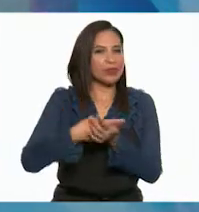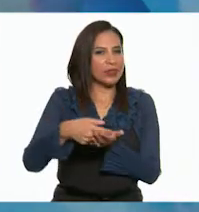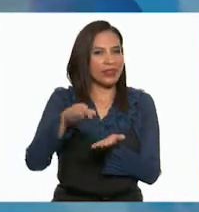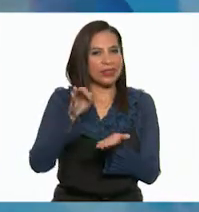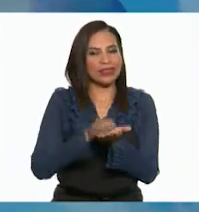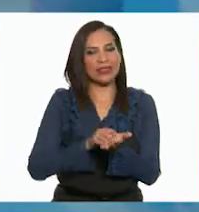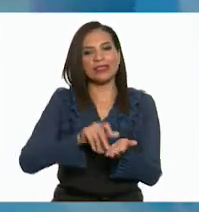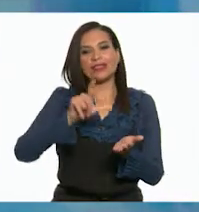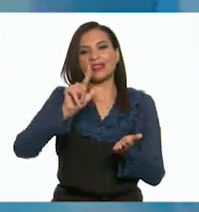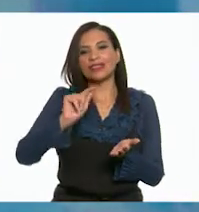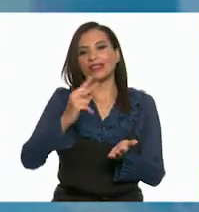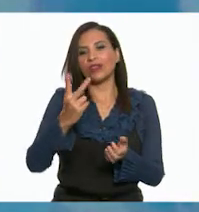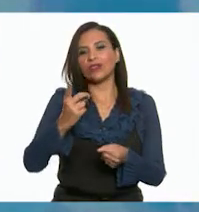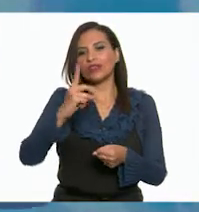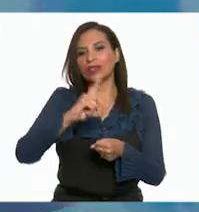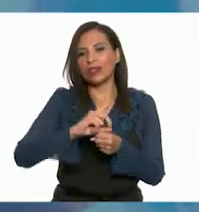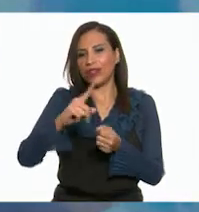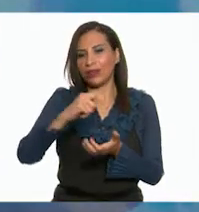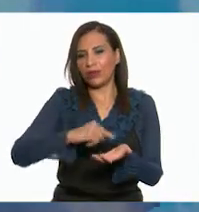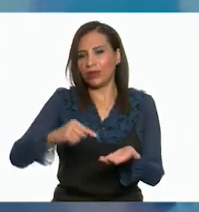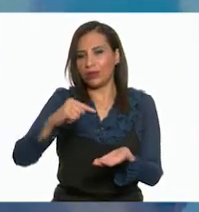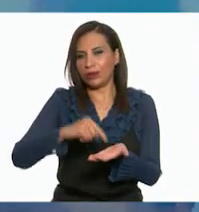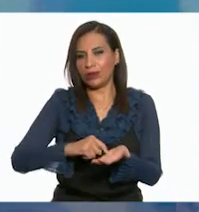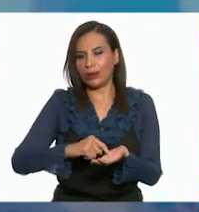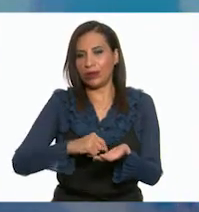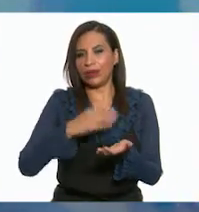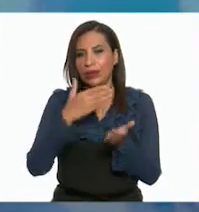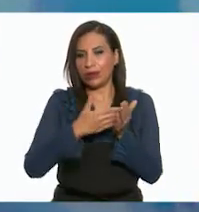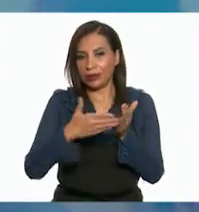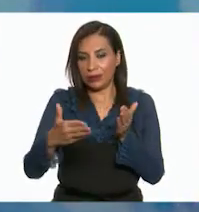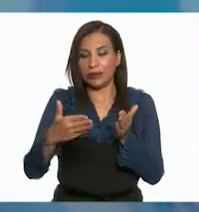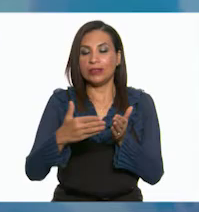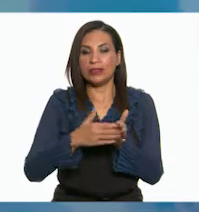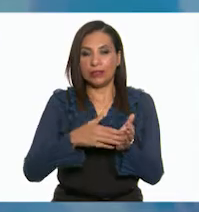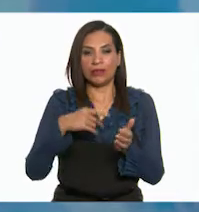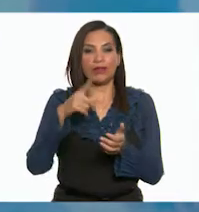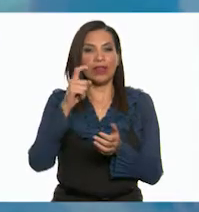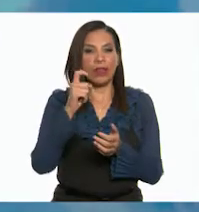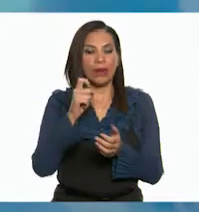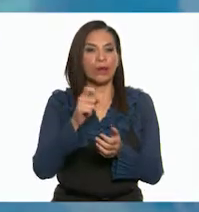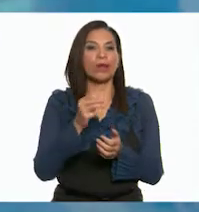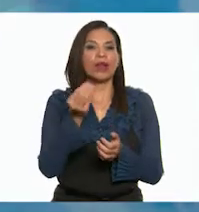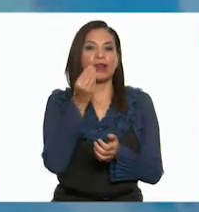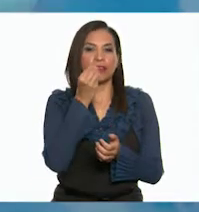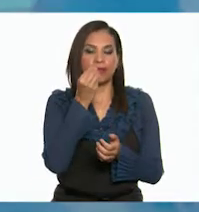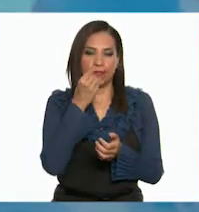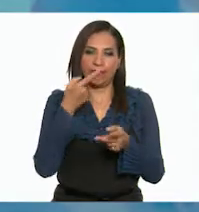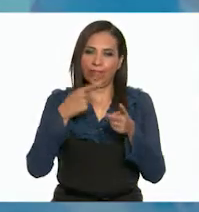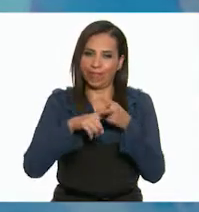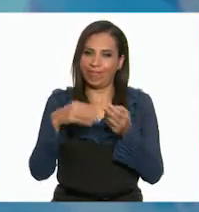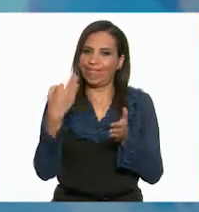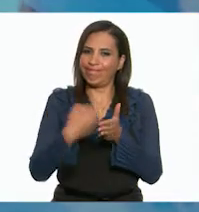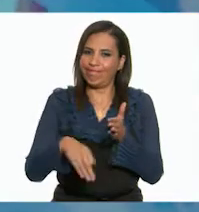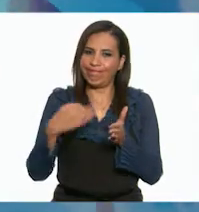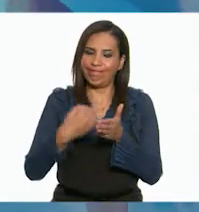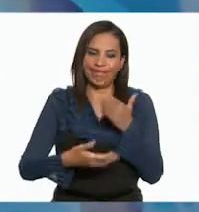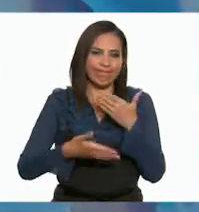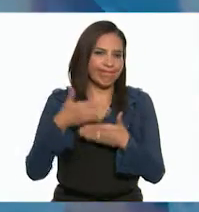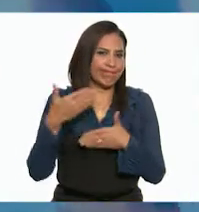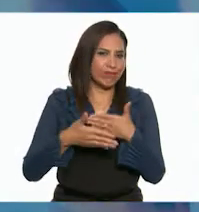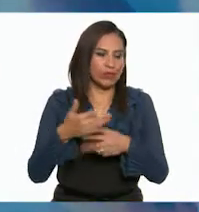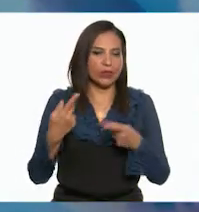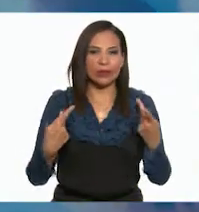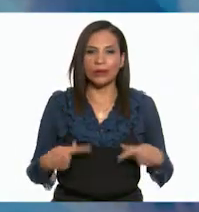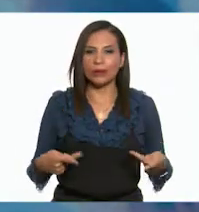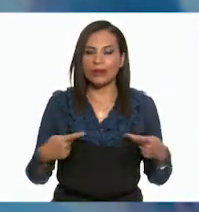heroicamente 72 días el sitio, durante los cuales el agua y alimentos también comenzaron a escasear y la